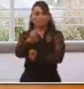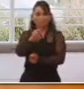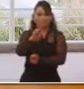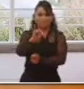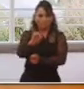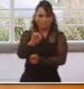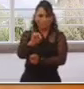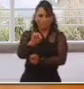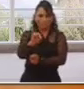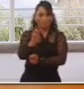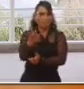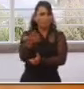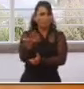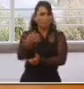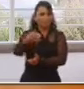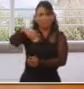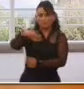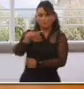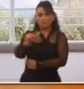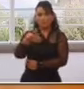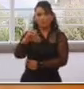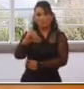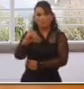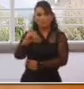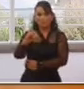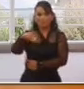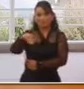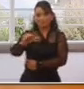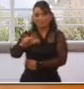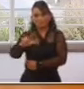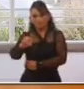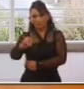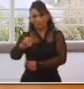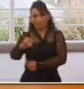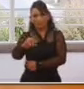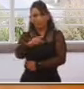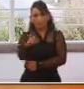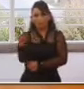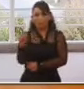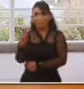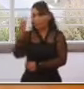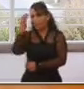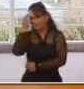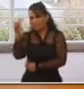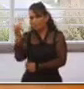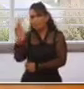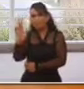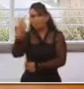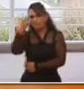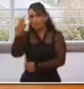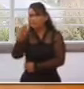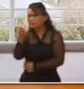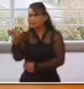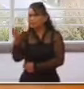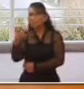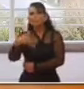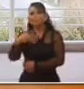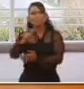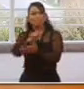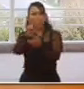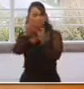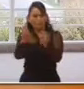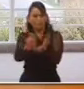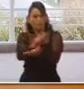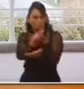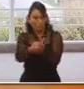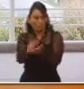Revolucionario Institucional a Marco Álvarez Malo Labastida, lo que hacemos de su conocimiento para los efectos legales conducentes. Sin